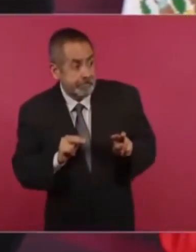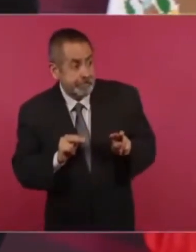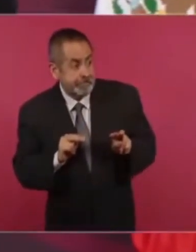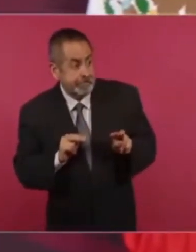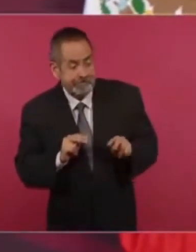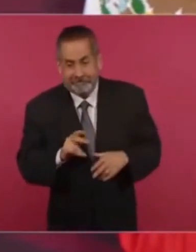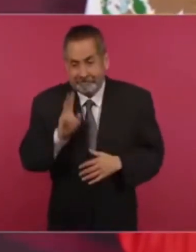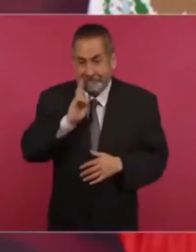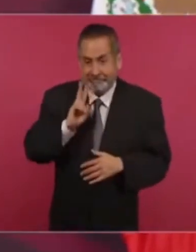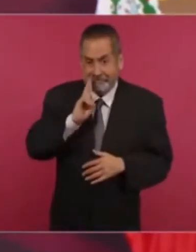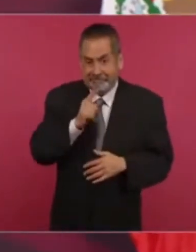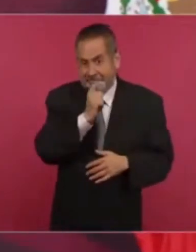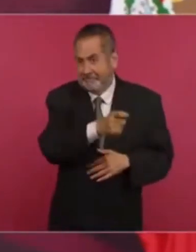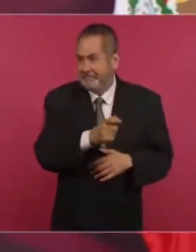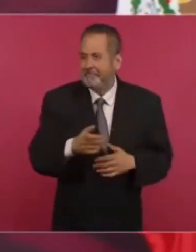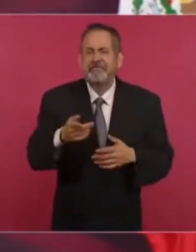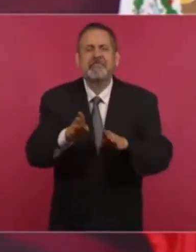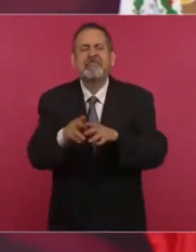¿cómo se llama?